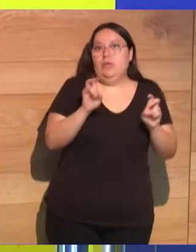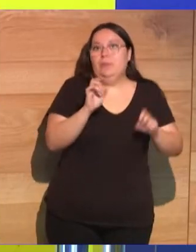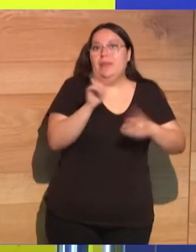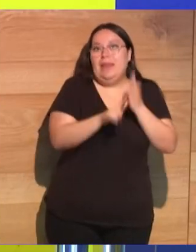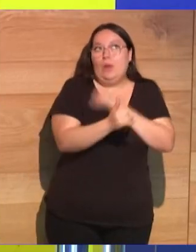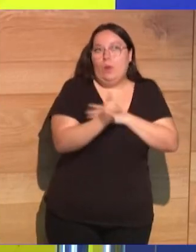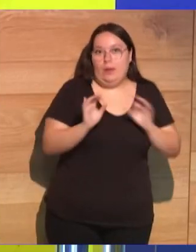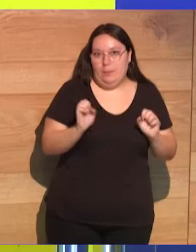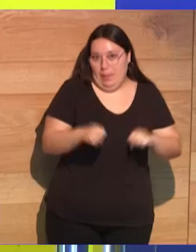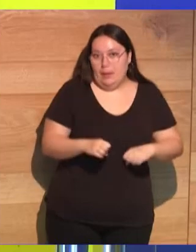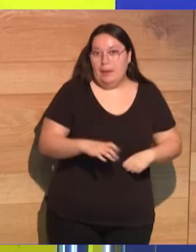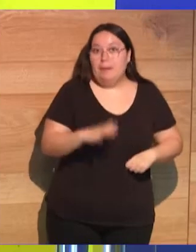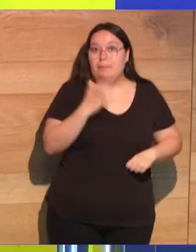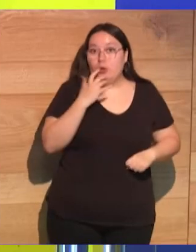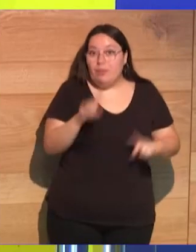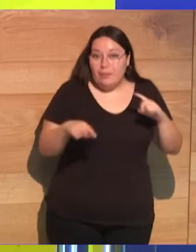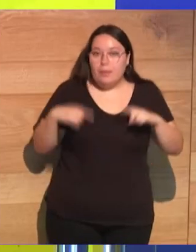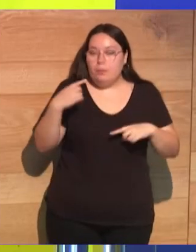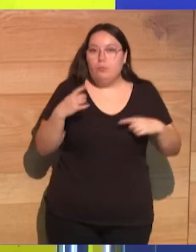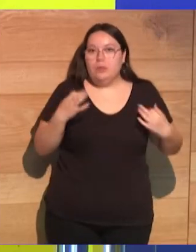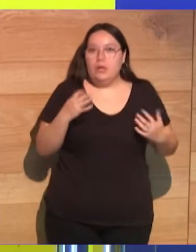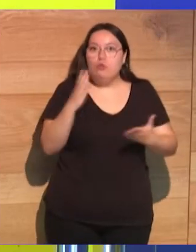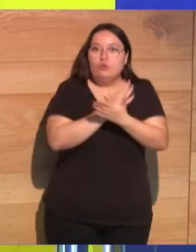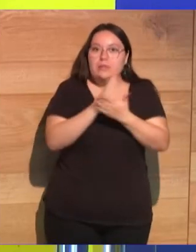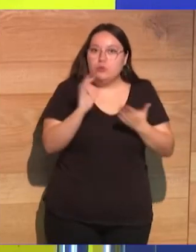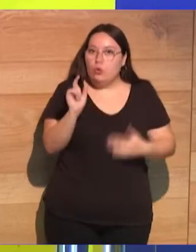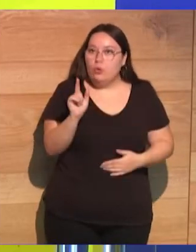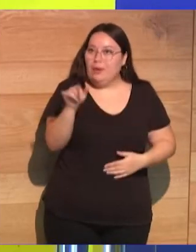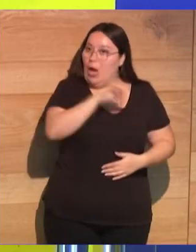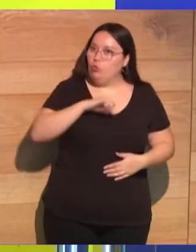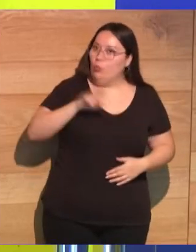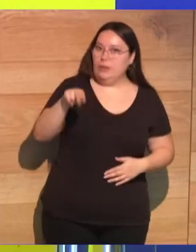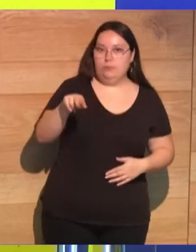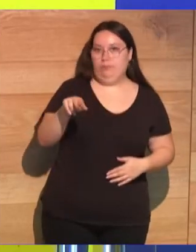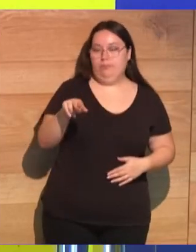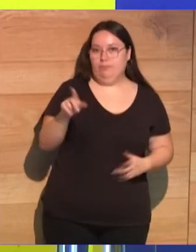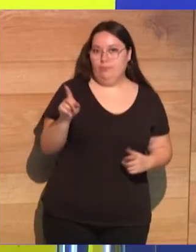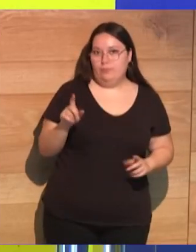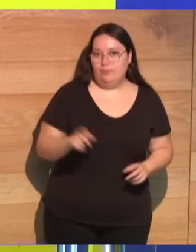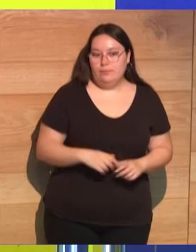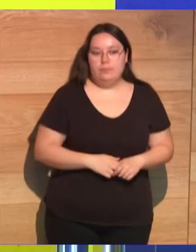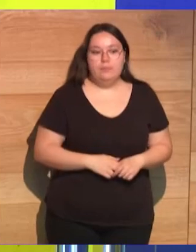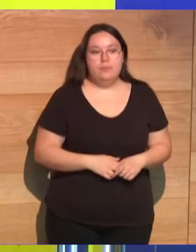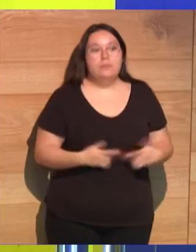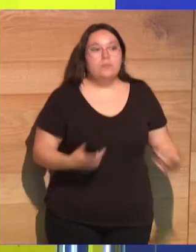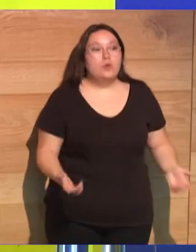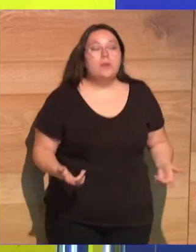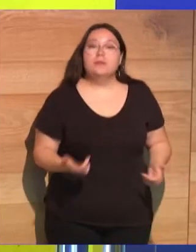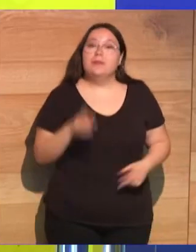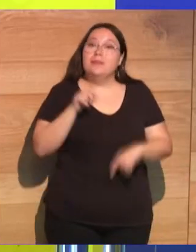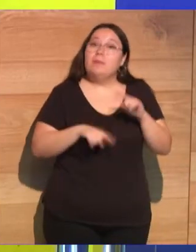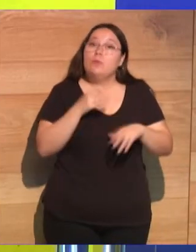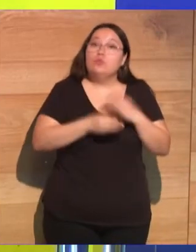de lenguaje, vale. Pero detrás está ese sesgo de pensar que es autónoma. Luego, ¿depende del uso que le